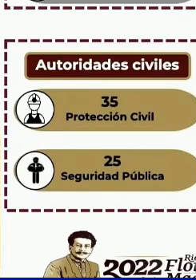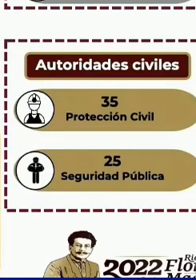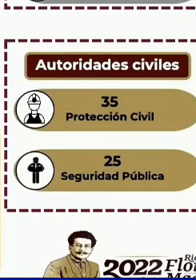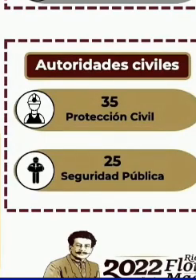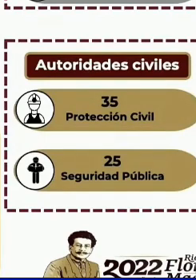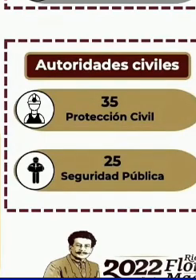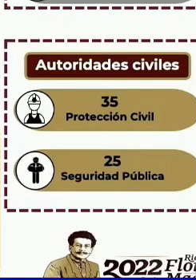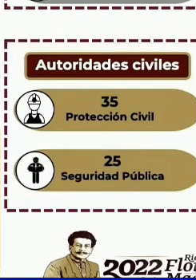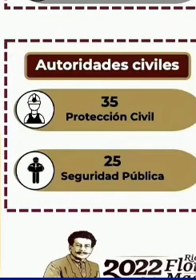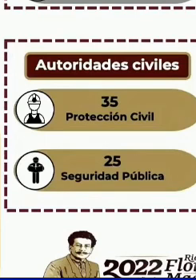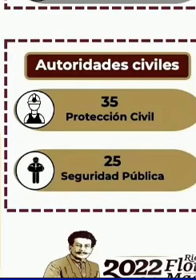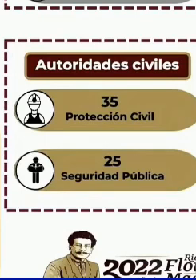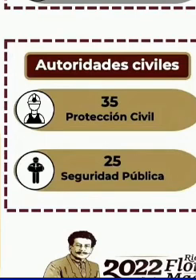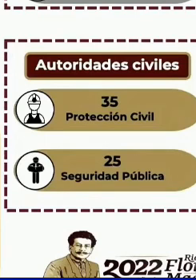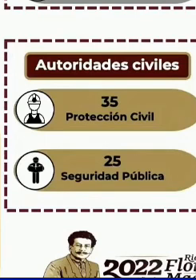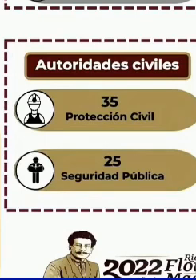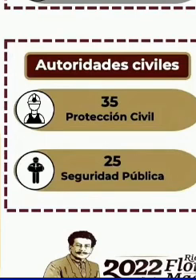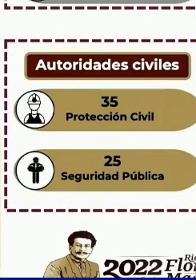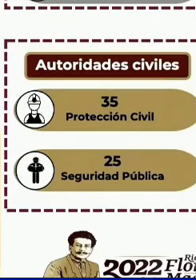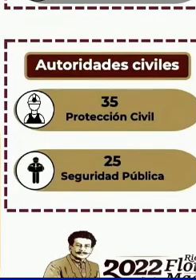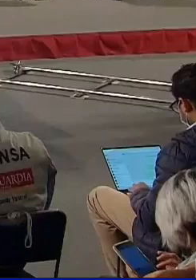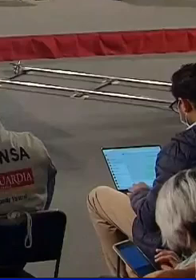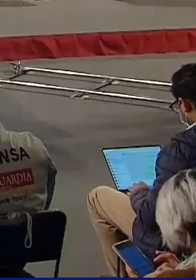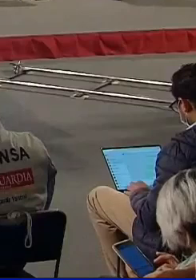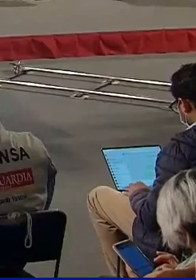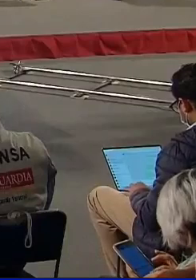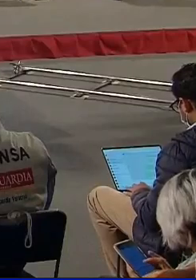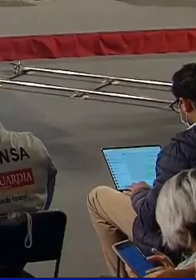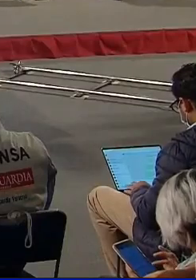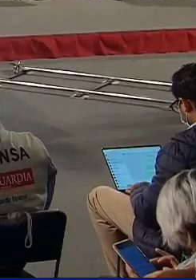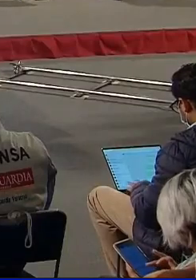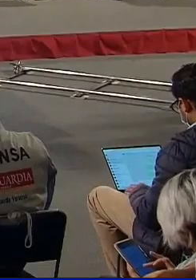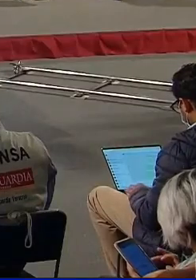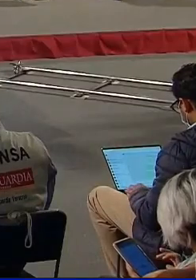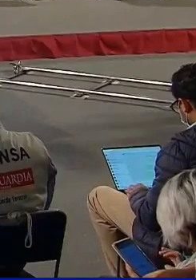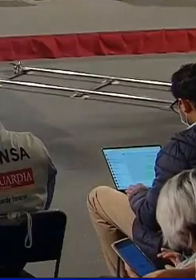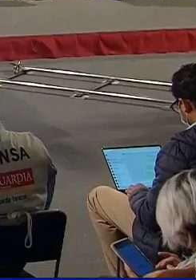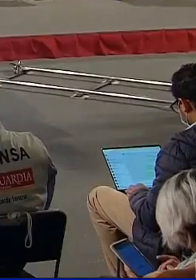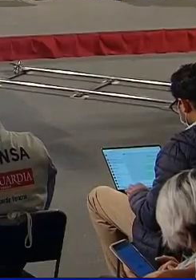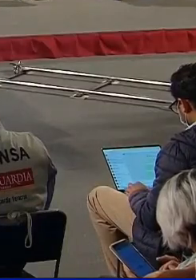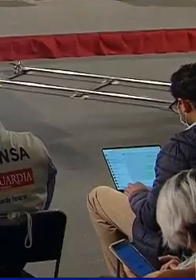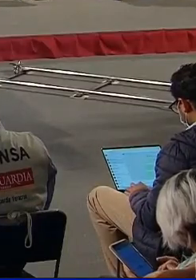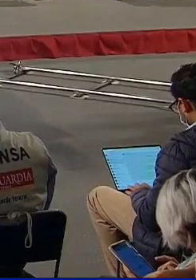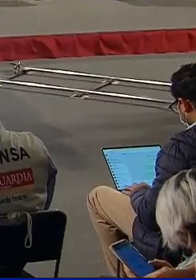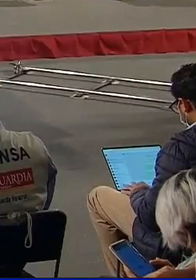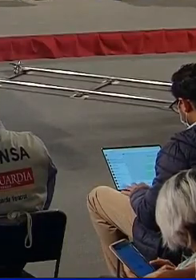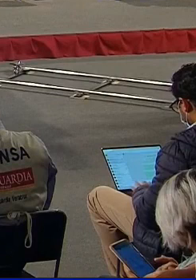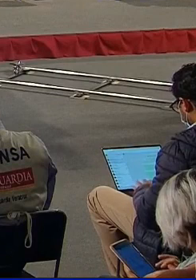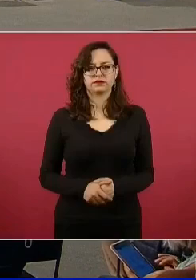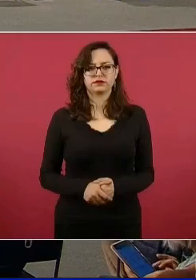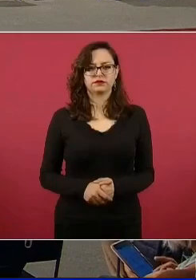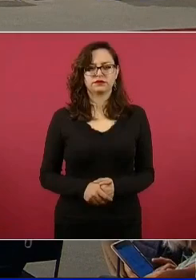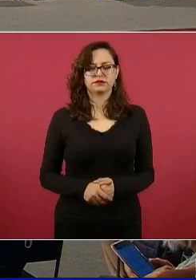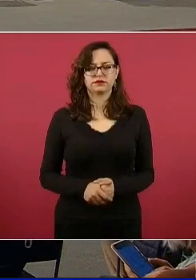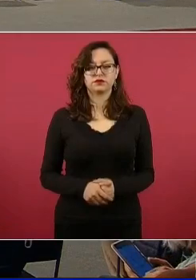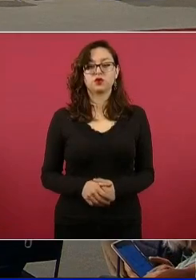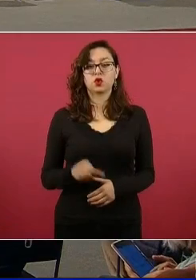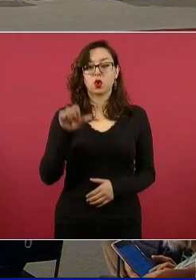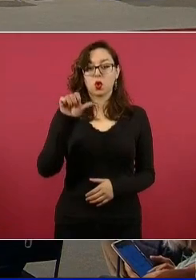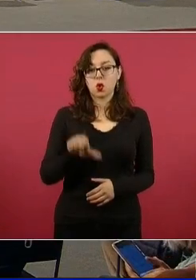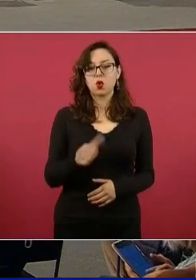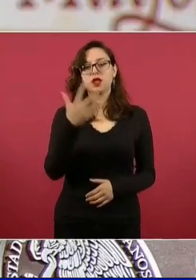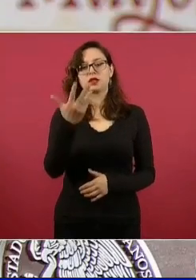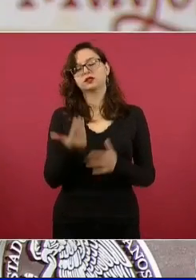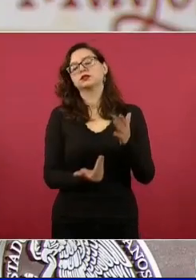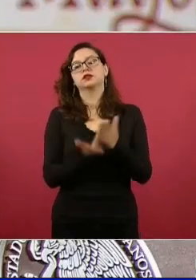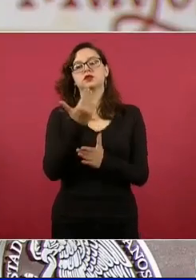canófilos. Hoy a las 5:30 de la mañana despegó una aeronave de la Guardia Nacional del mismo lugar y lleva 6